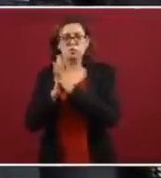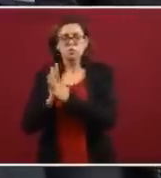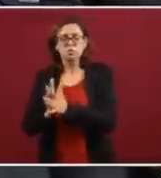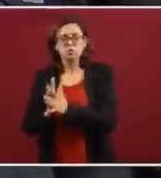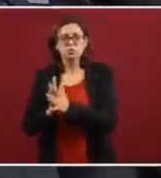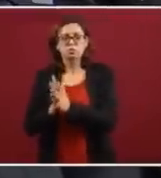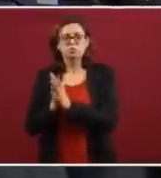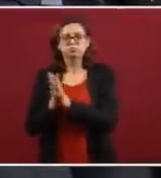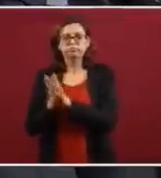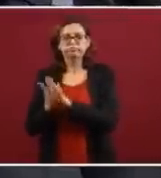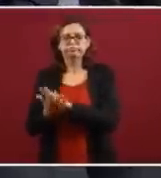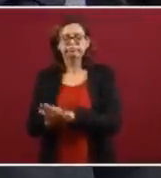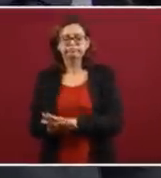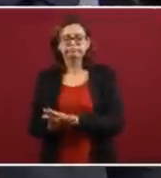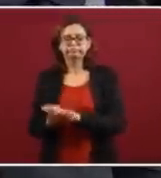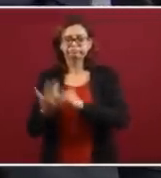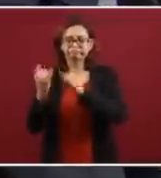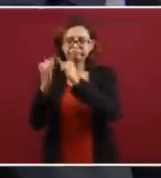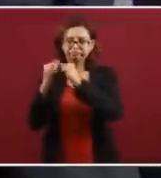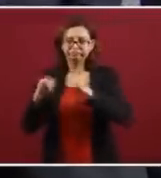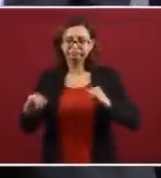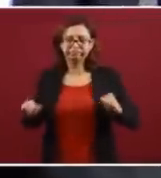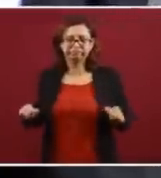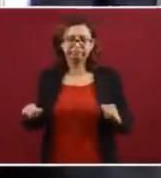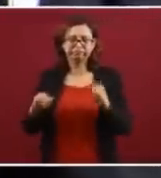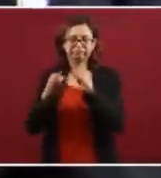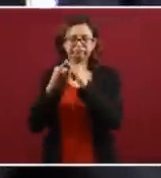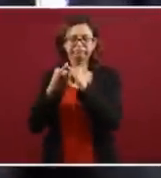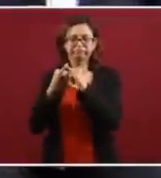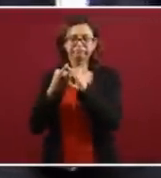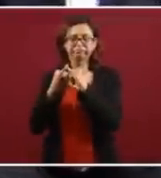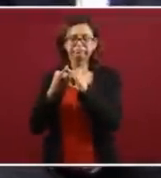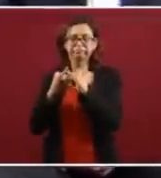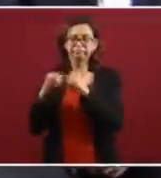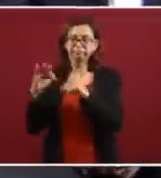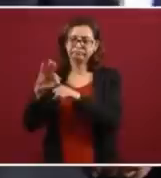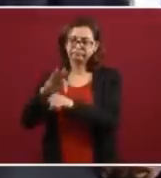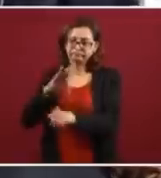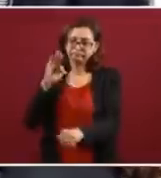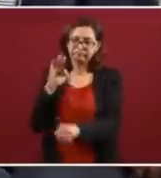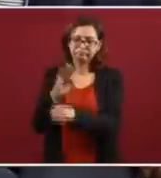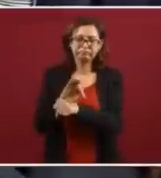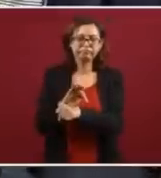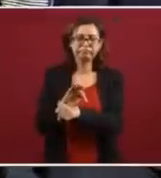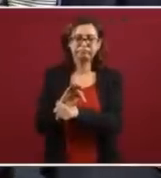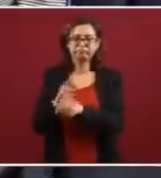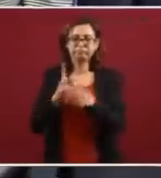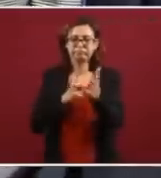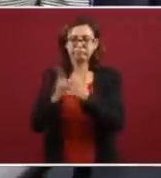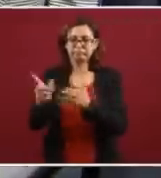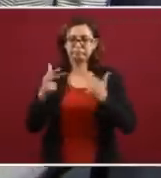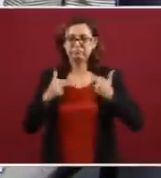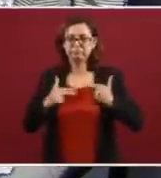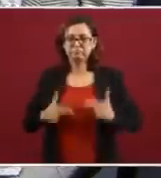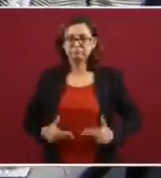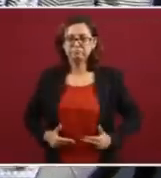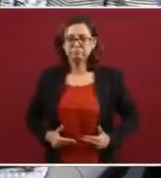en la institución de la defensa de derechos